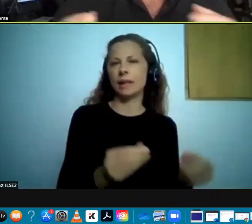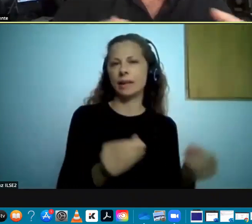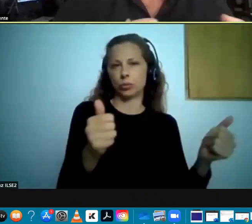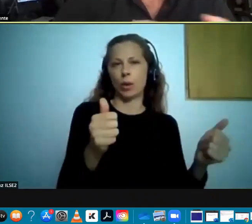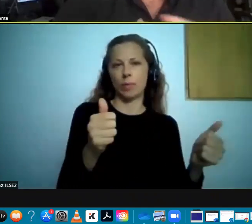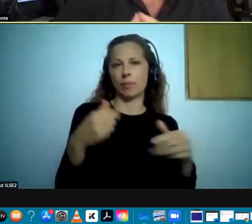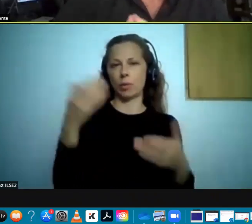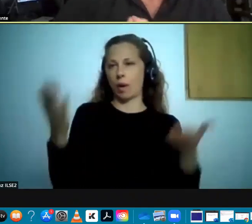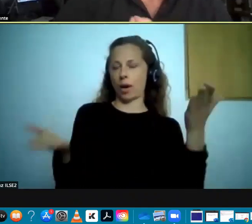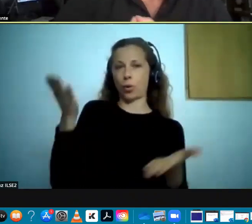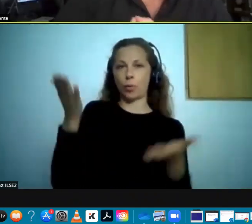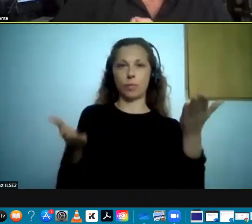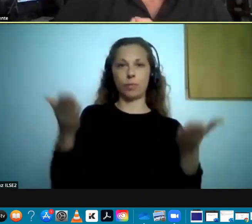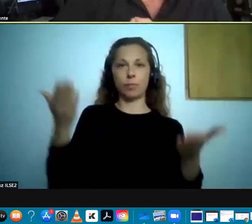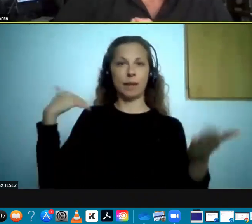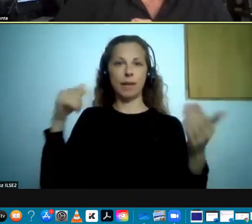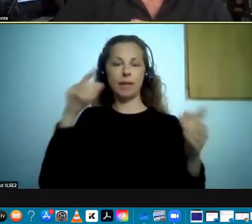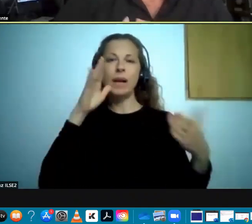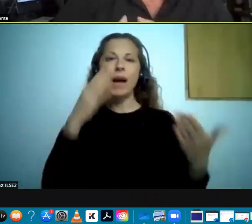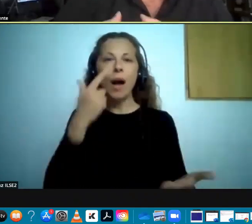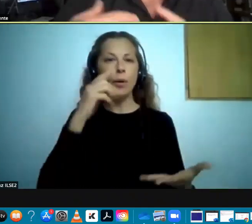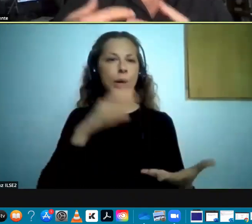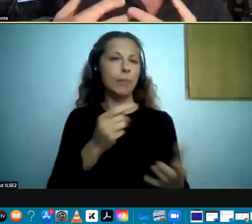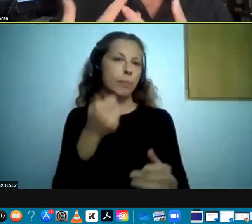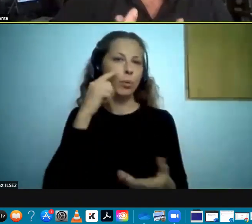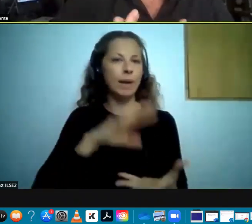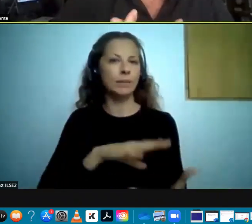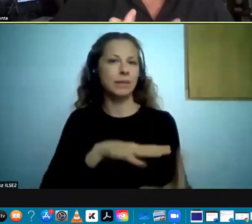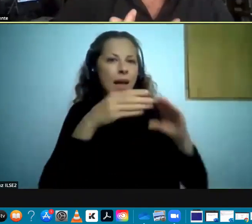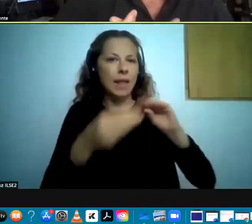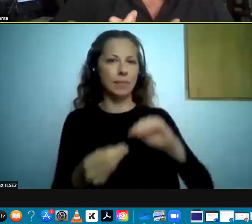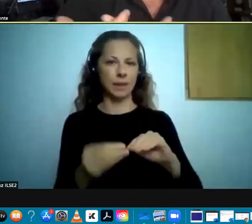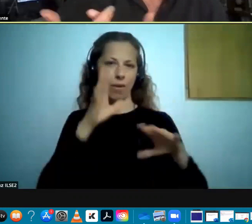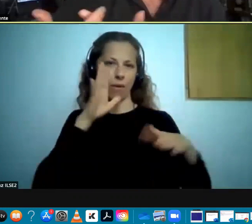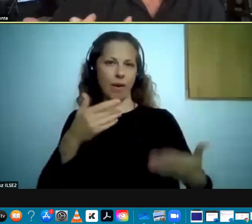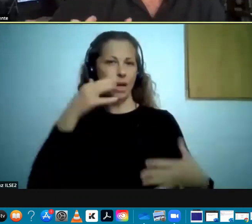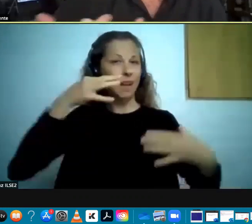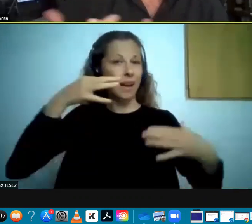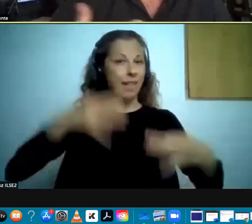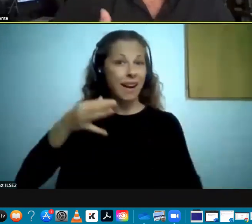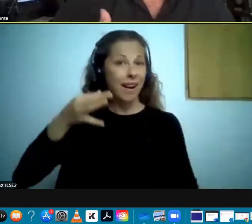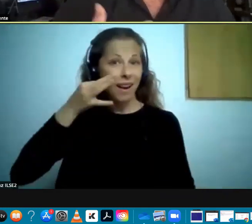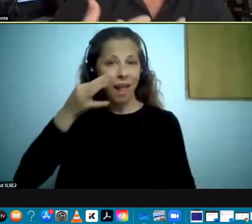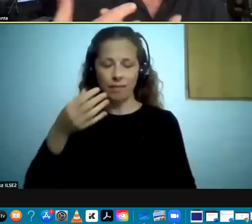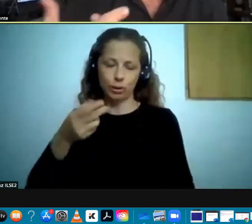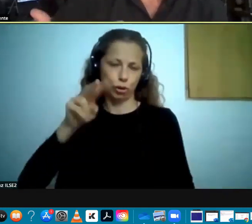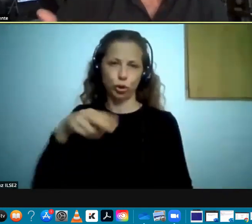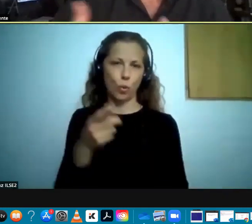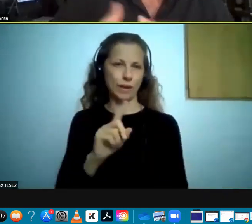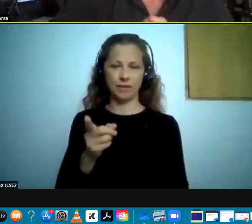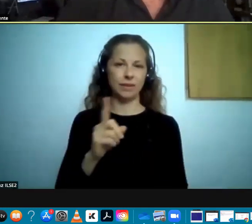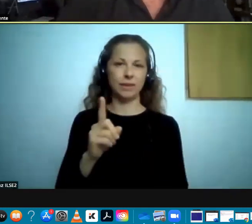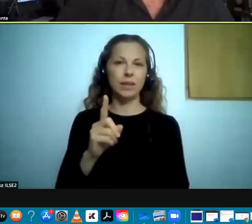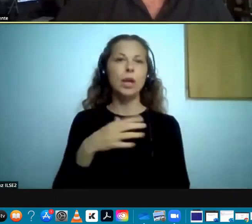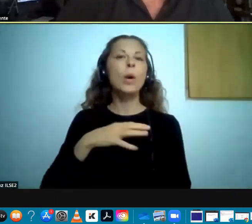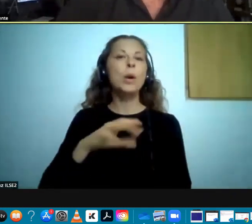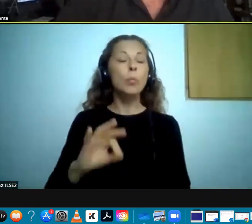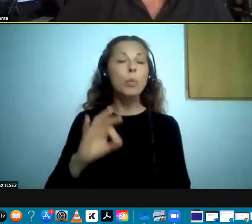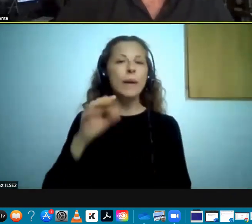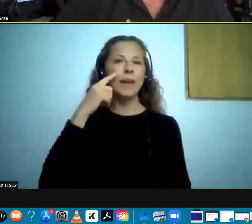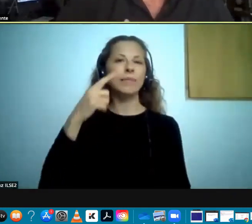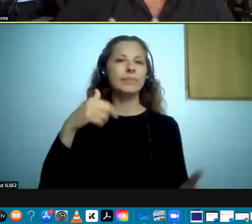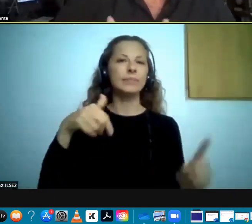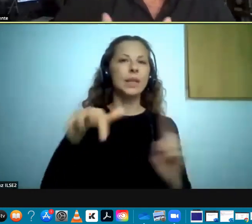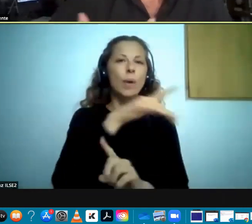digamos, adaptada a la nueva realidad, y en verdad no es así. Es decir, puede haber cambiado la escenificación del